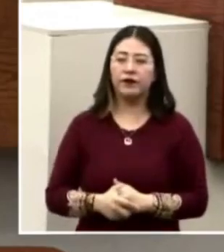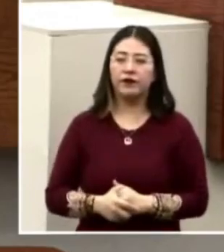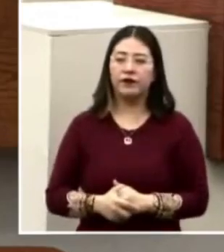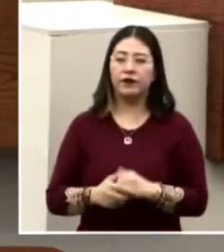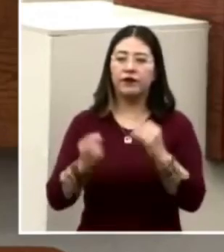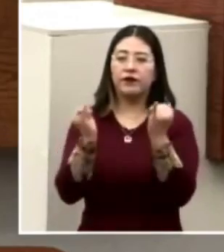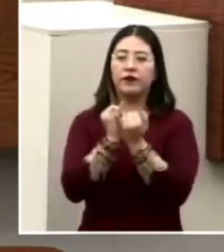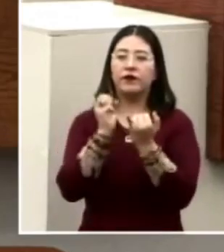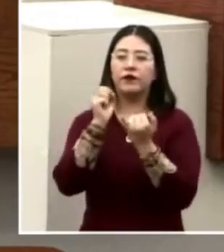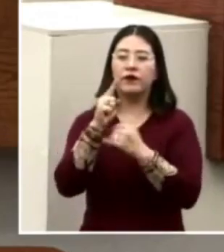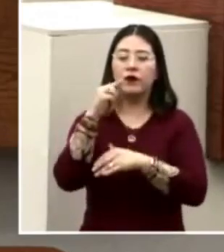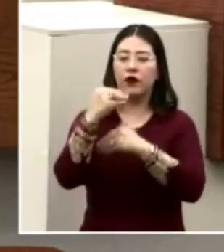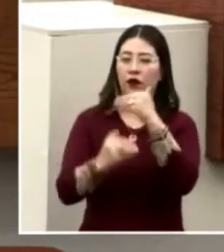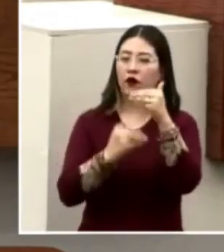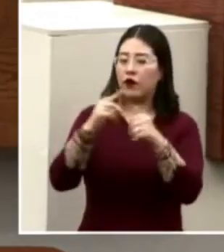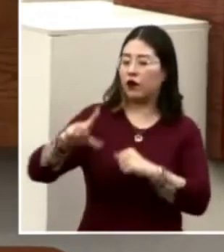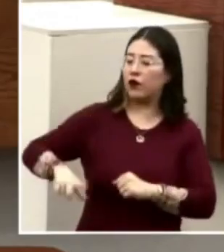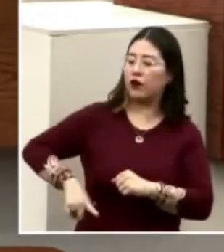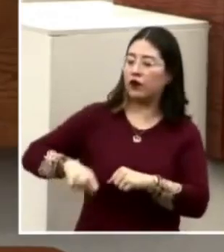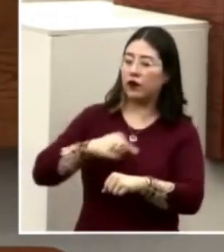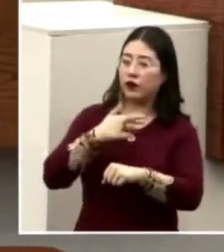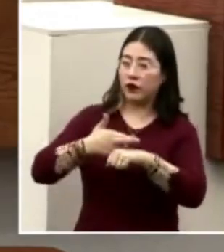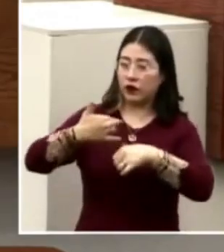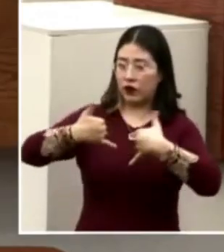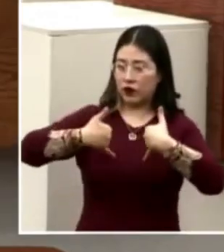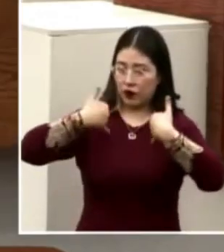un gobernador joven,